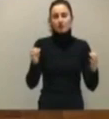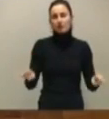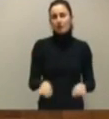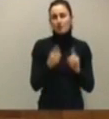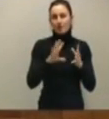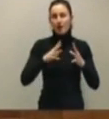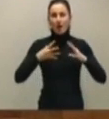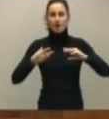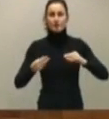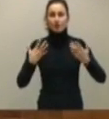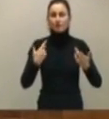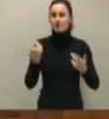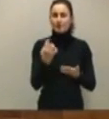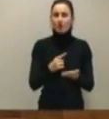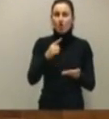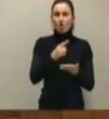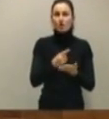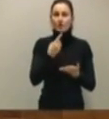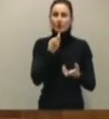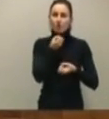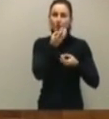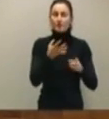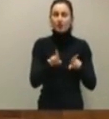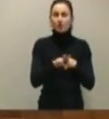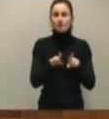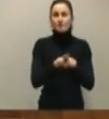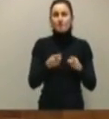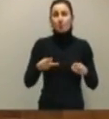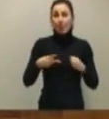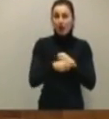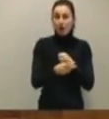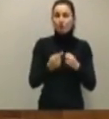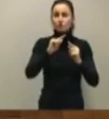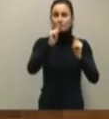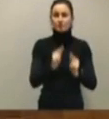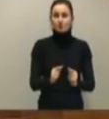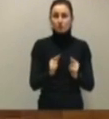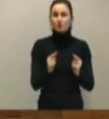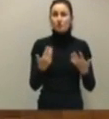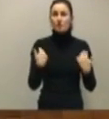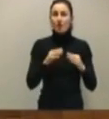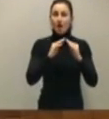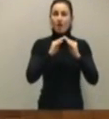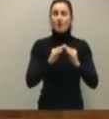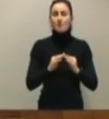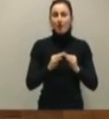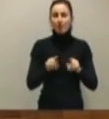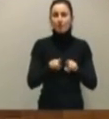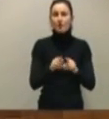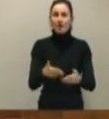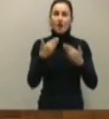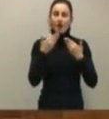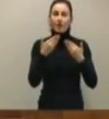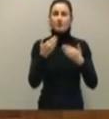También es necesario recalcar que las estimaciones y ajustes fundamentales de nuestros presupuestos han sido elaboradas bajo el paraguas